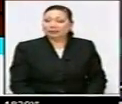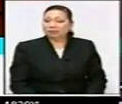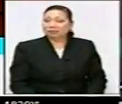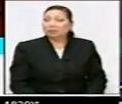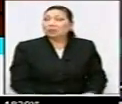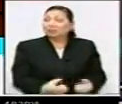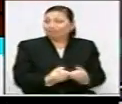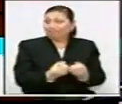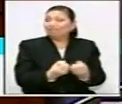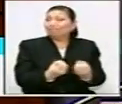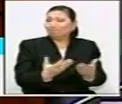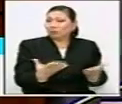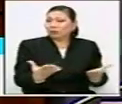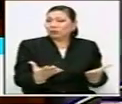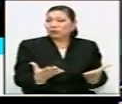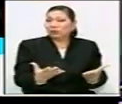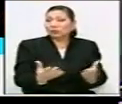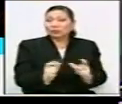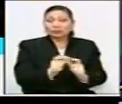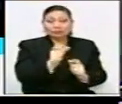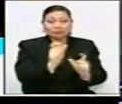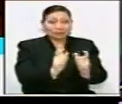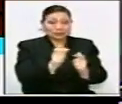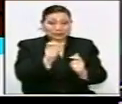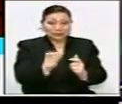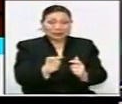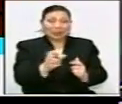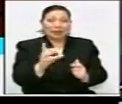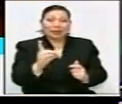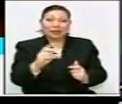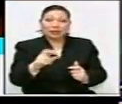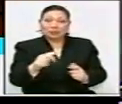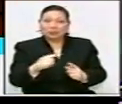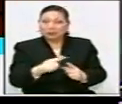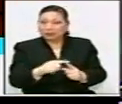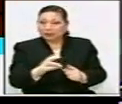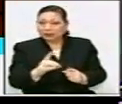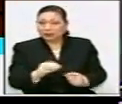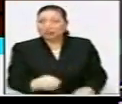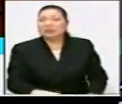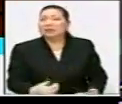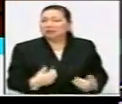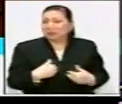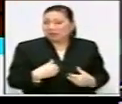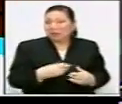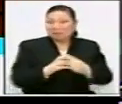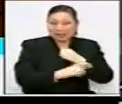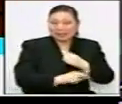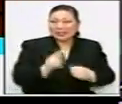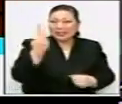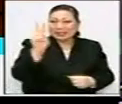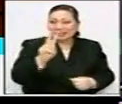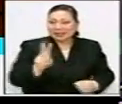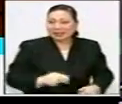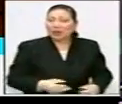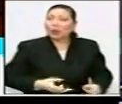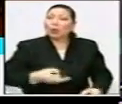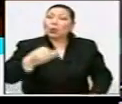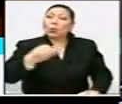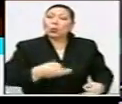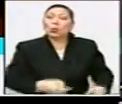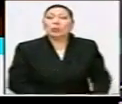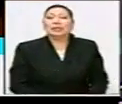Y muchos de los señores congresistas, diputados de Venezuela, están siendo